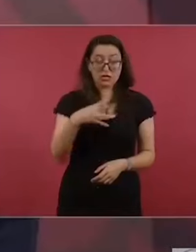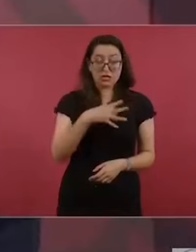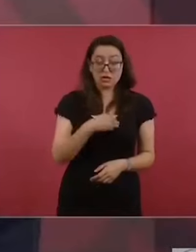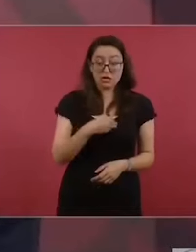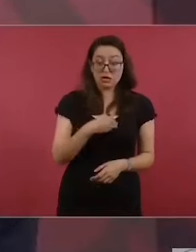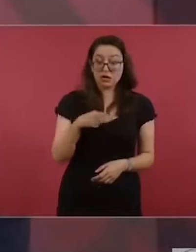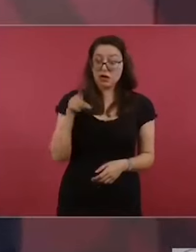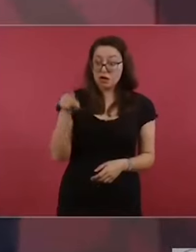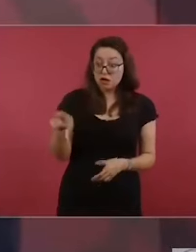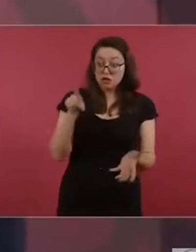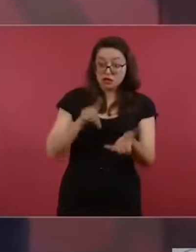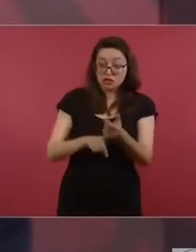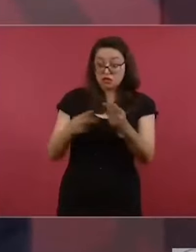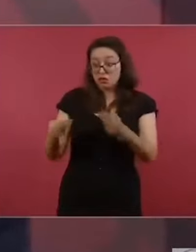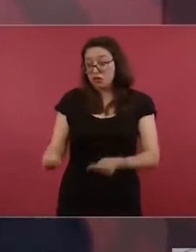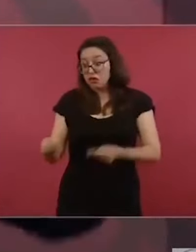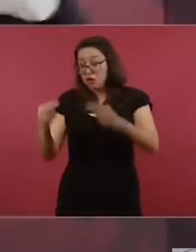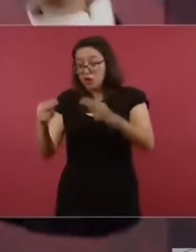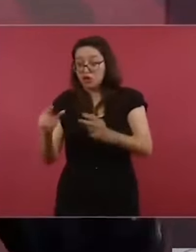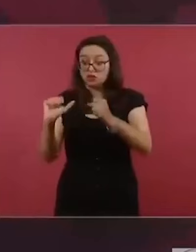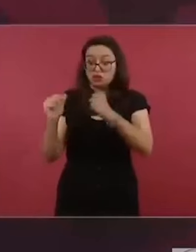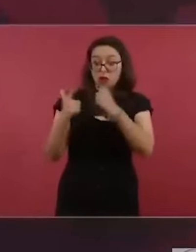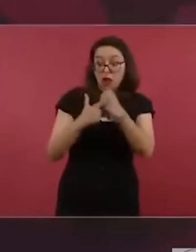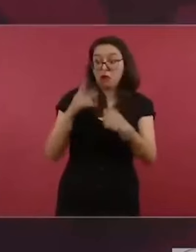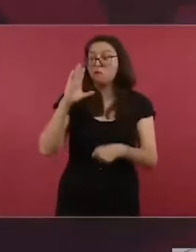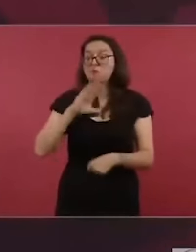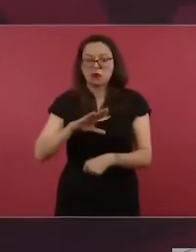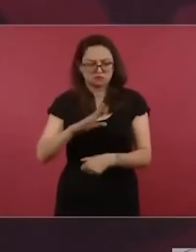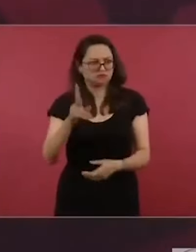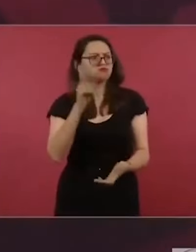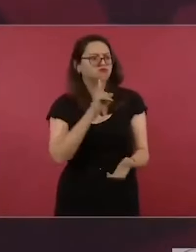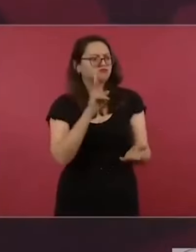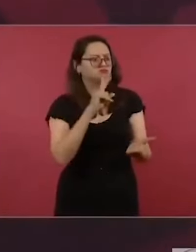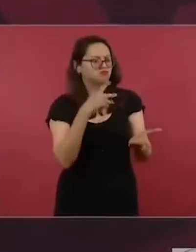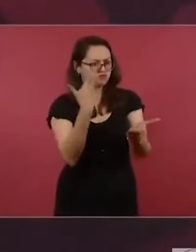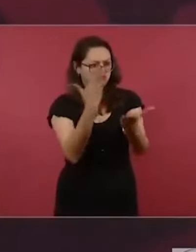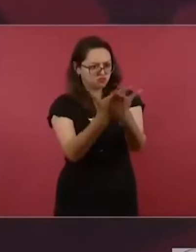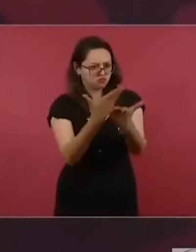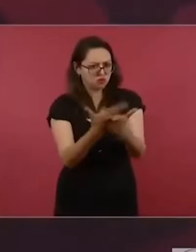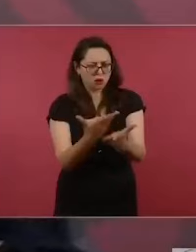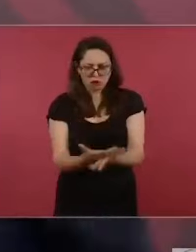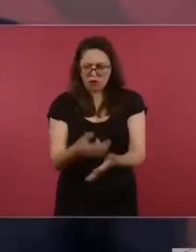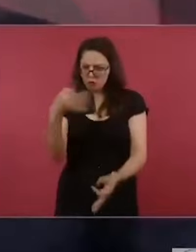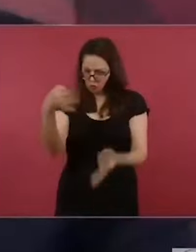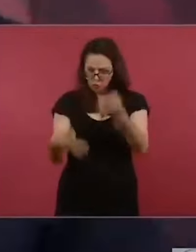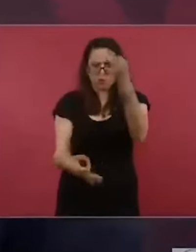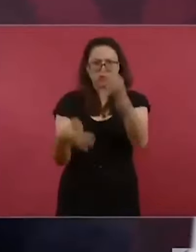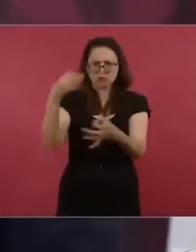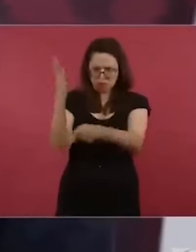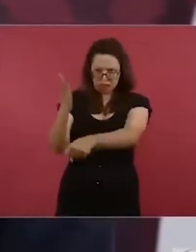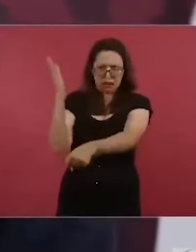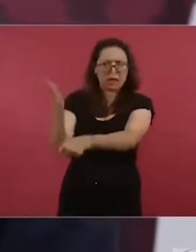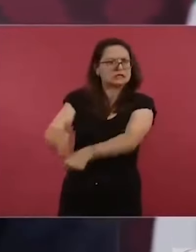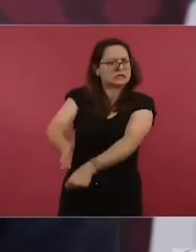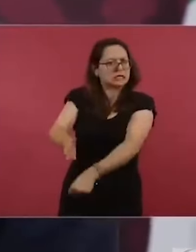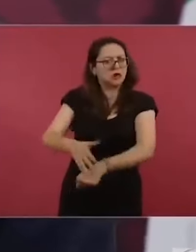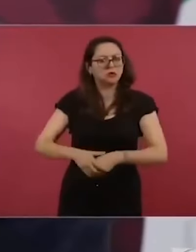en un negocio ilícito, que sean castigados como cualquier ciudadano. Aquí lo planteo.